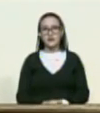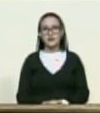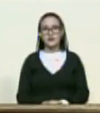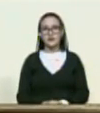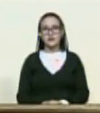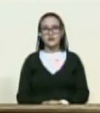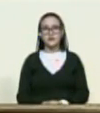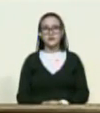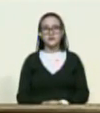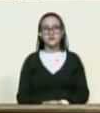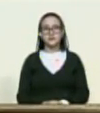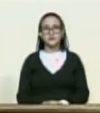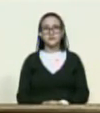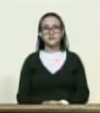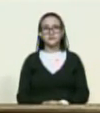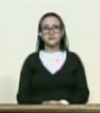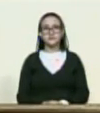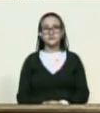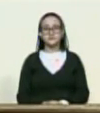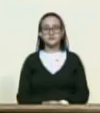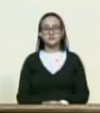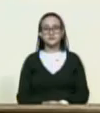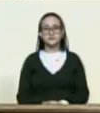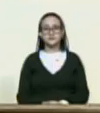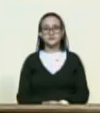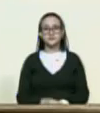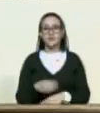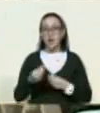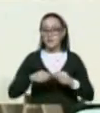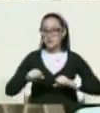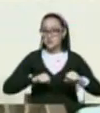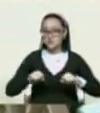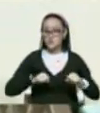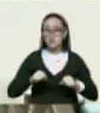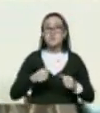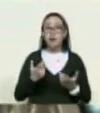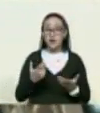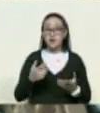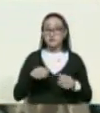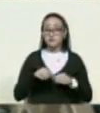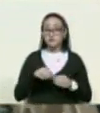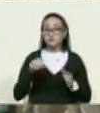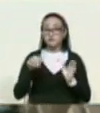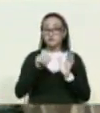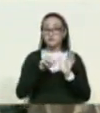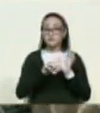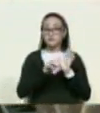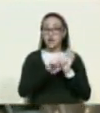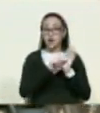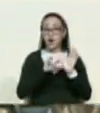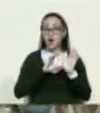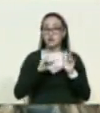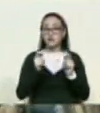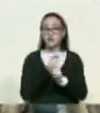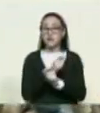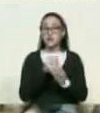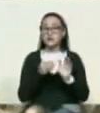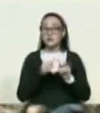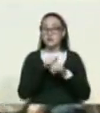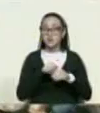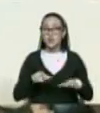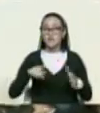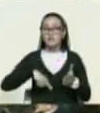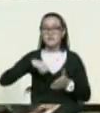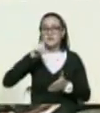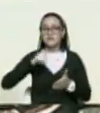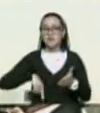Electoral, para que realice lo conducente a los efectos de este decreto constituyente. Dado firmado